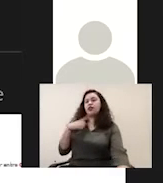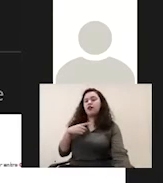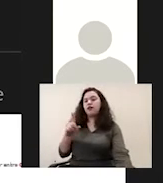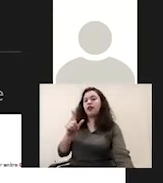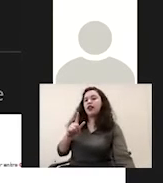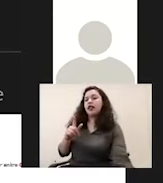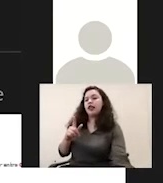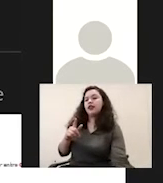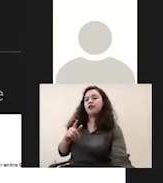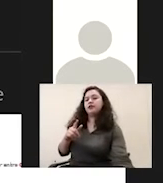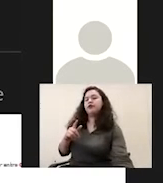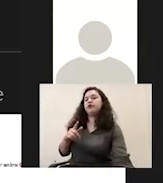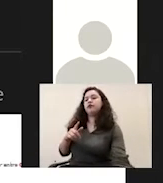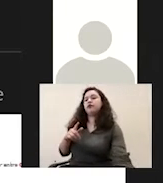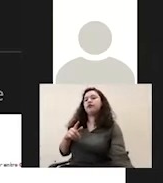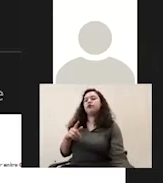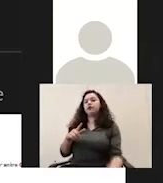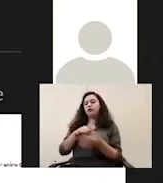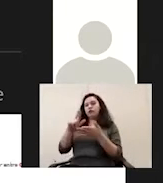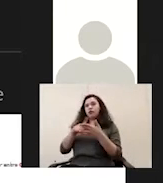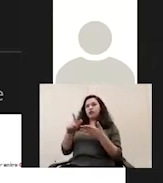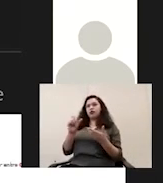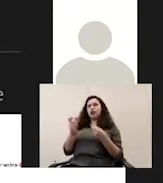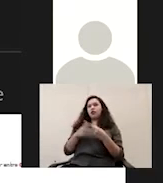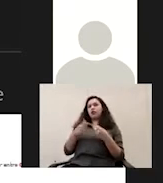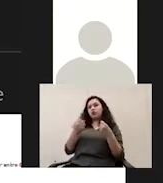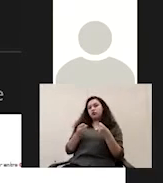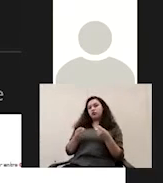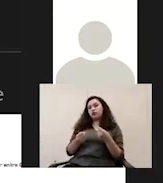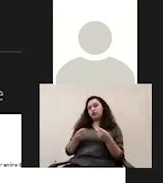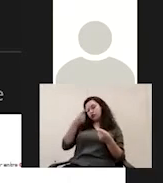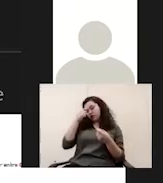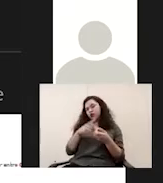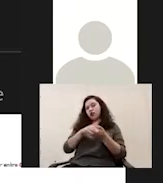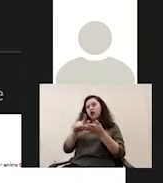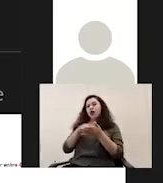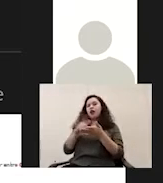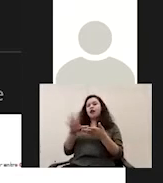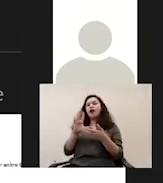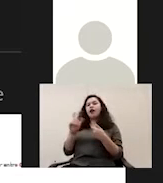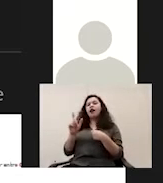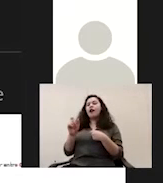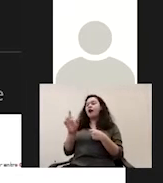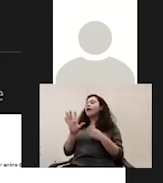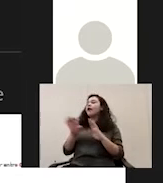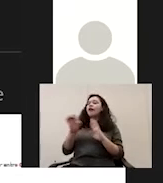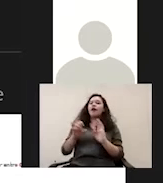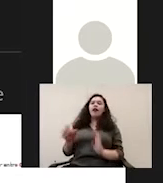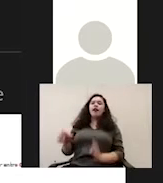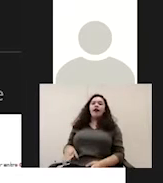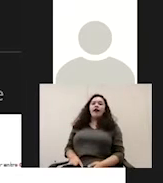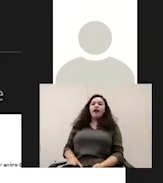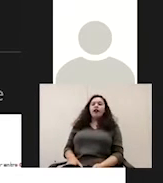potable. Debe contar alguna medida que va a garantizar la potabilidad. Si, por ejemplo, en el área donde ustedes, no lo